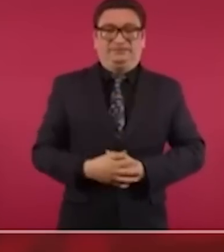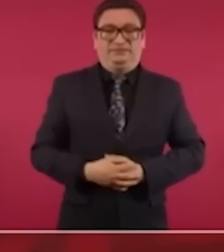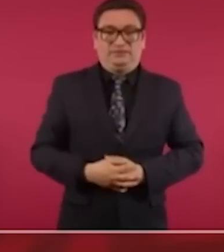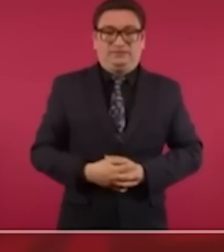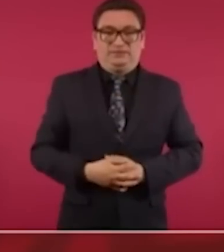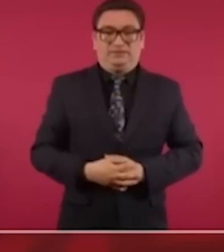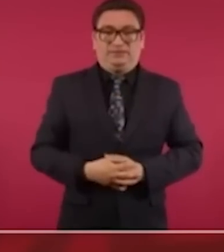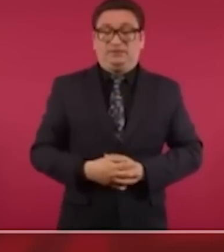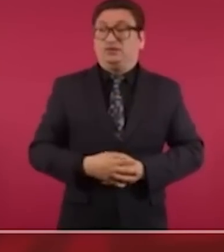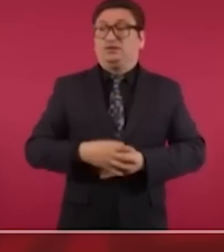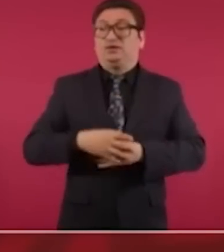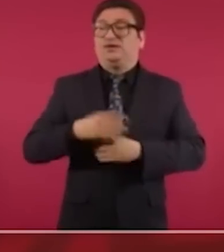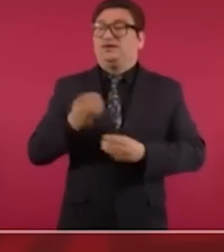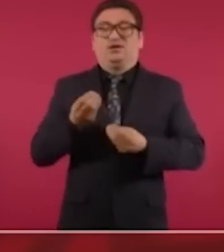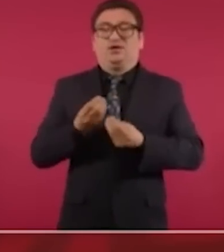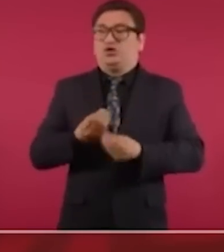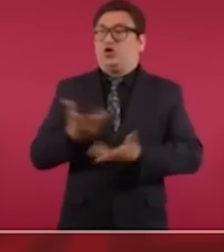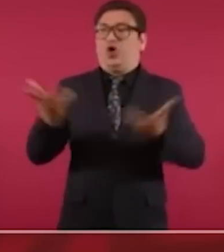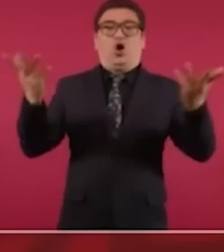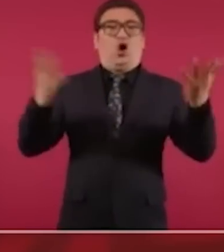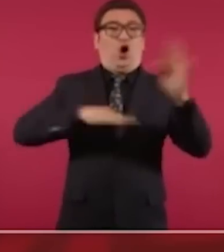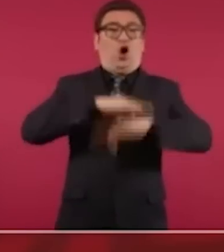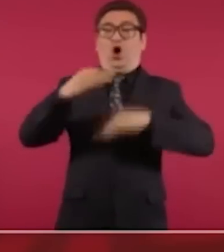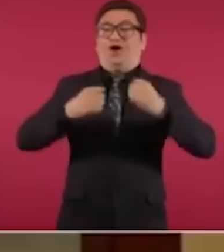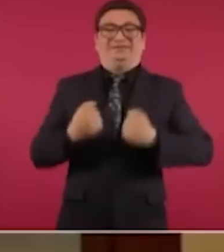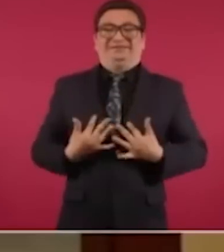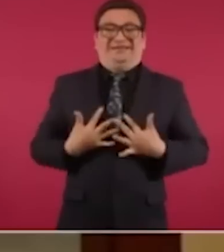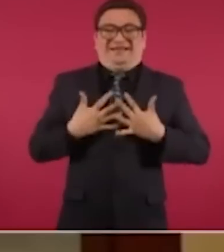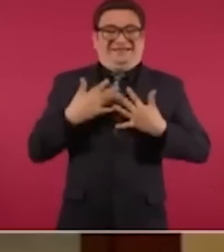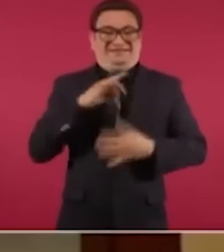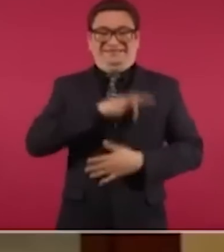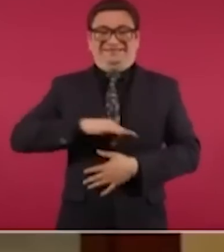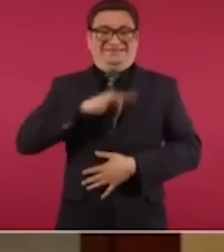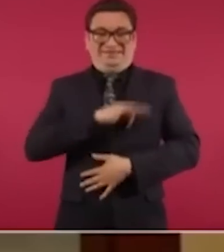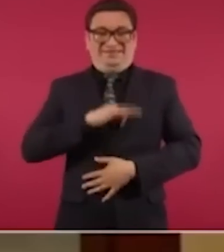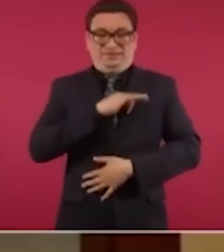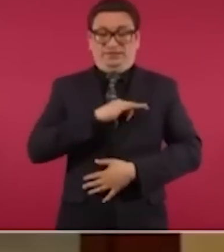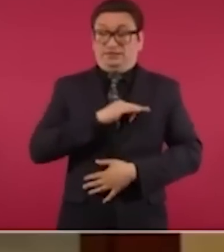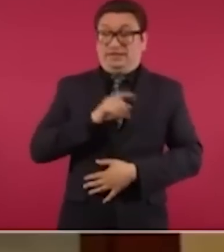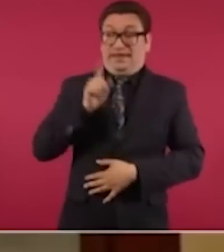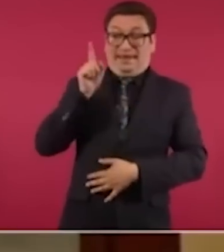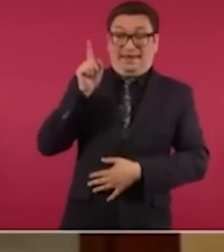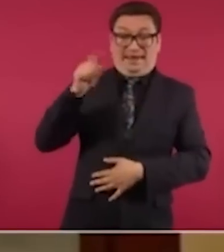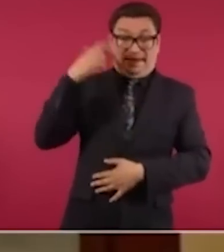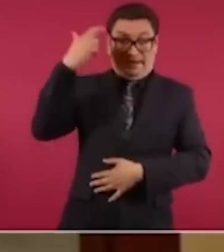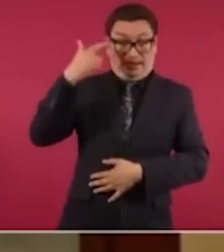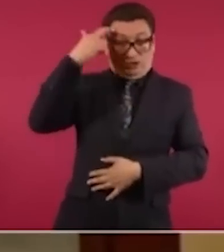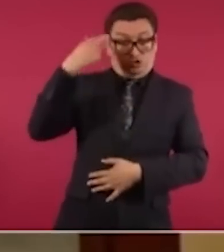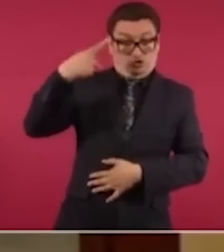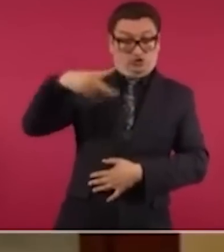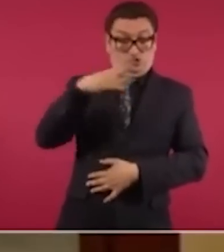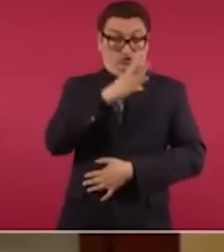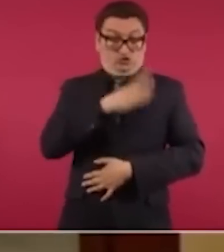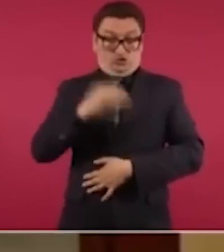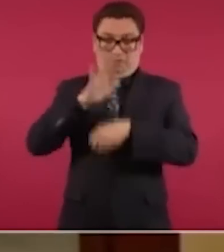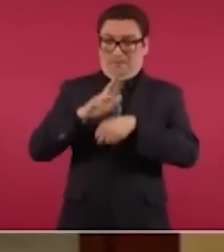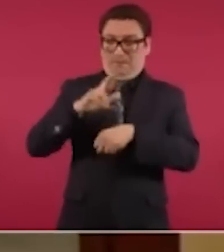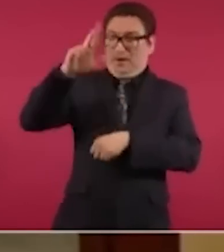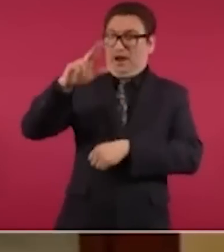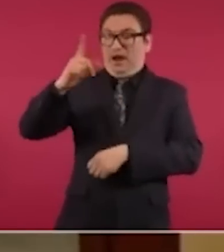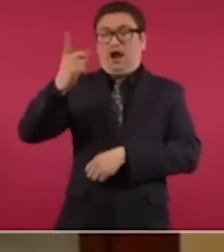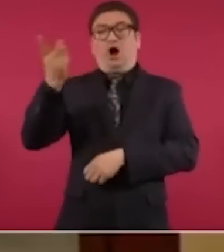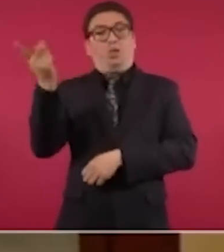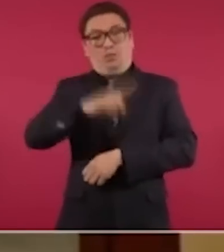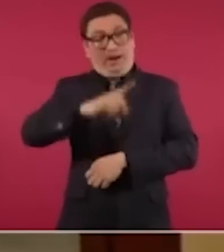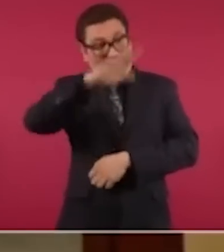se extendió la alegría el hijo mayor del zar ordenó inmediatamente traer